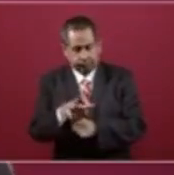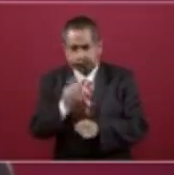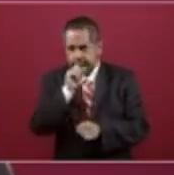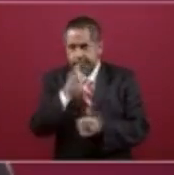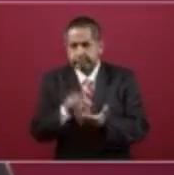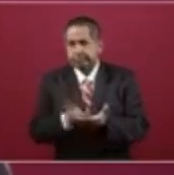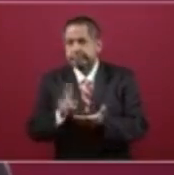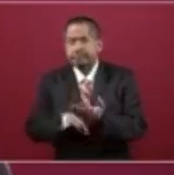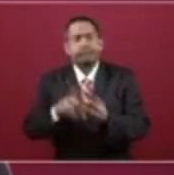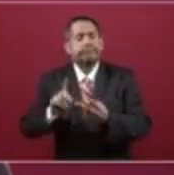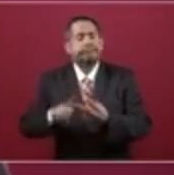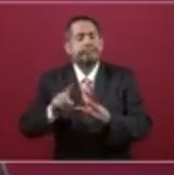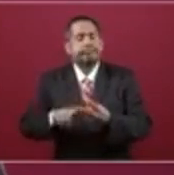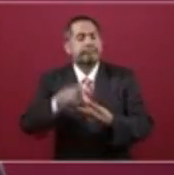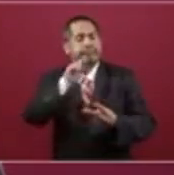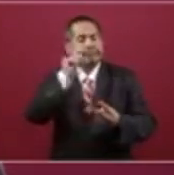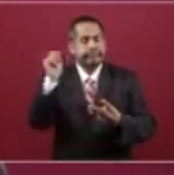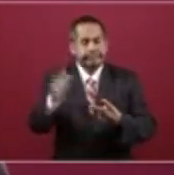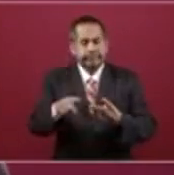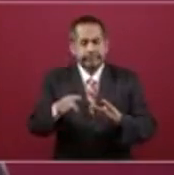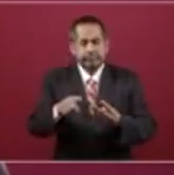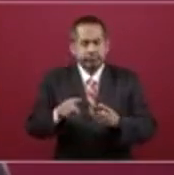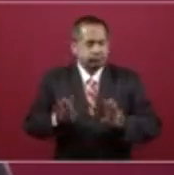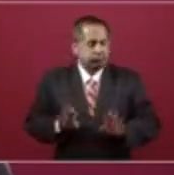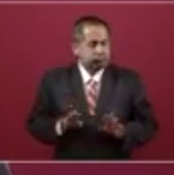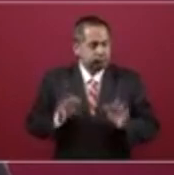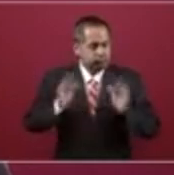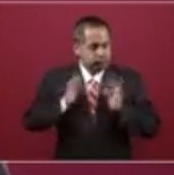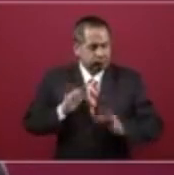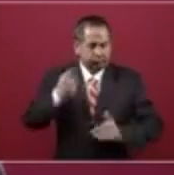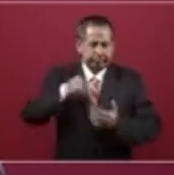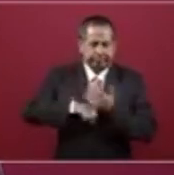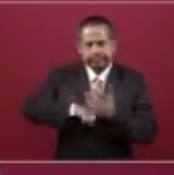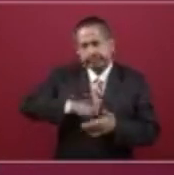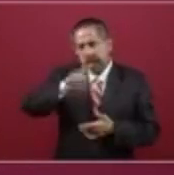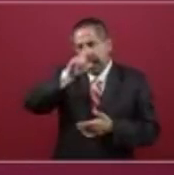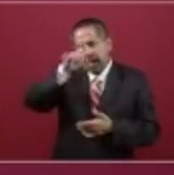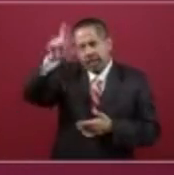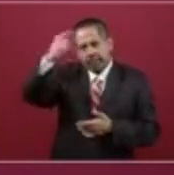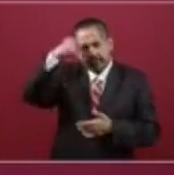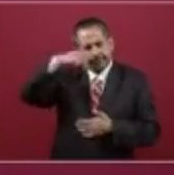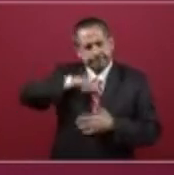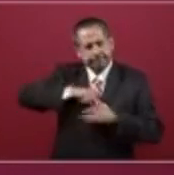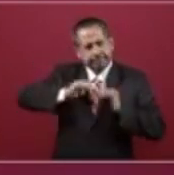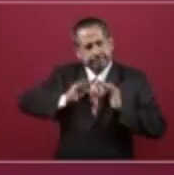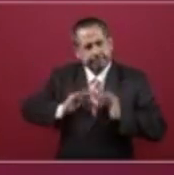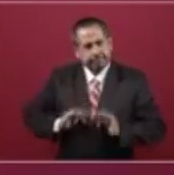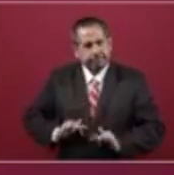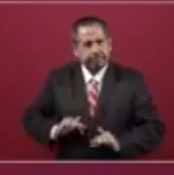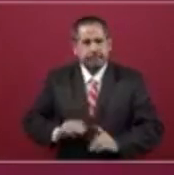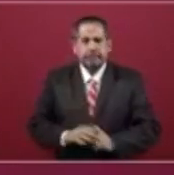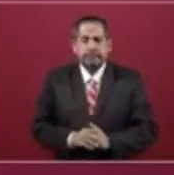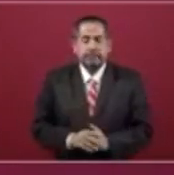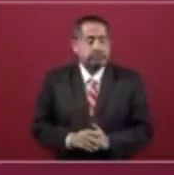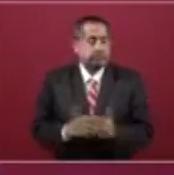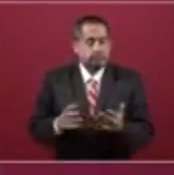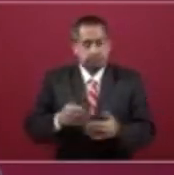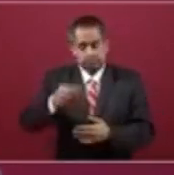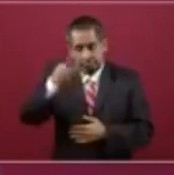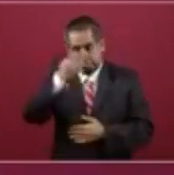hay que buscar también el bienestar del alma. en la